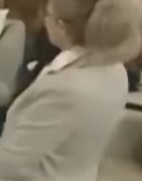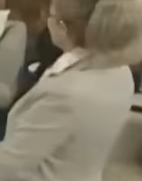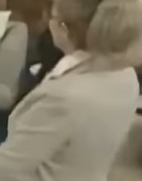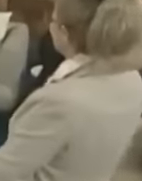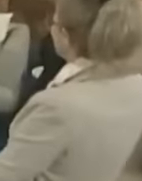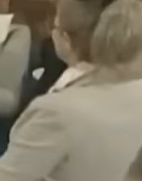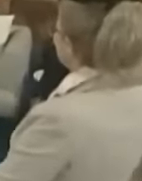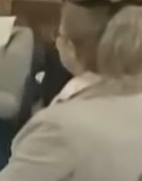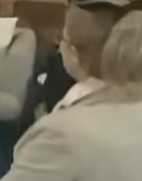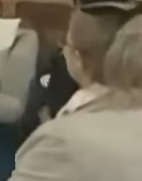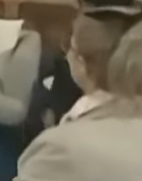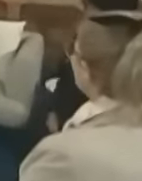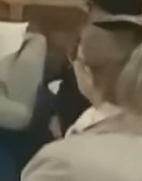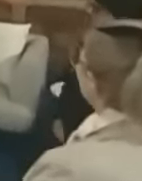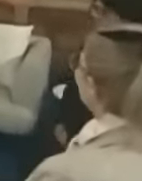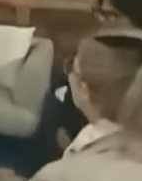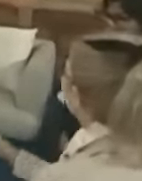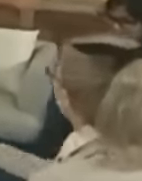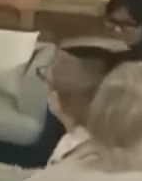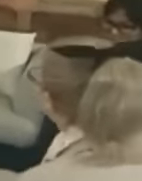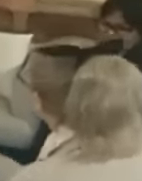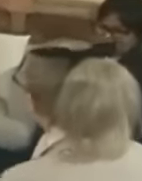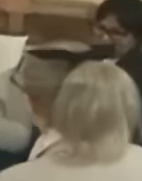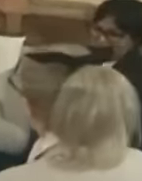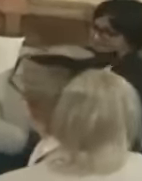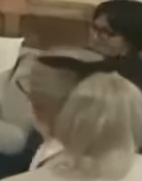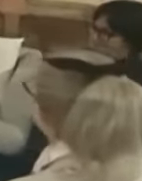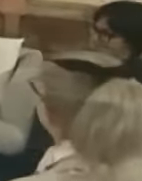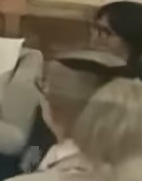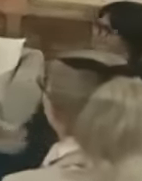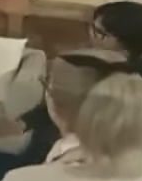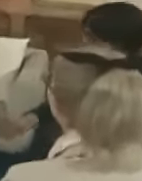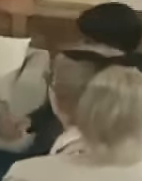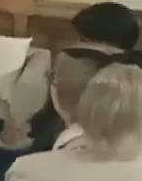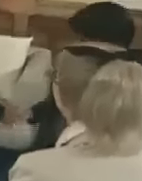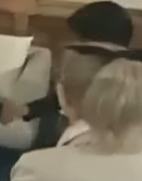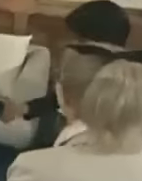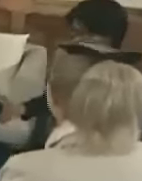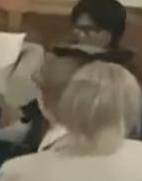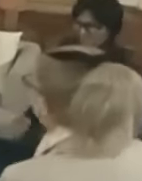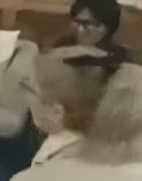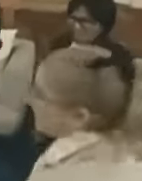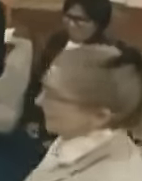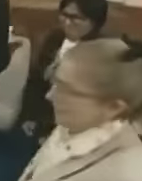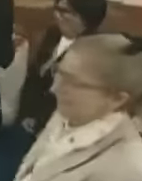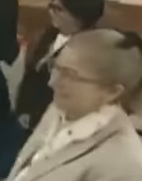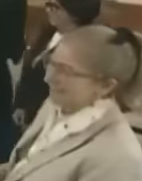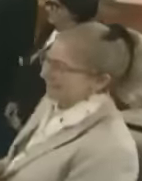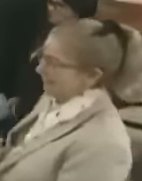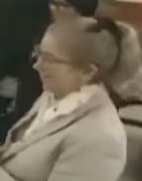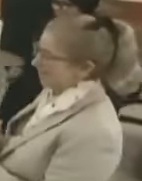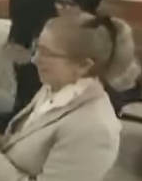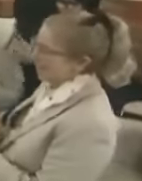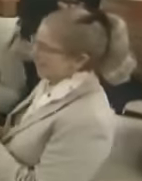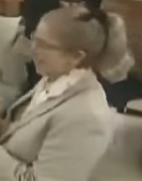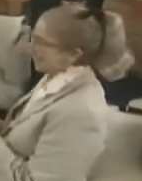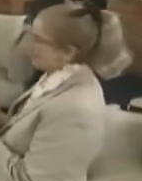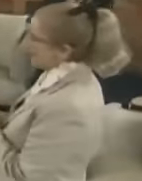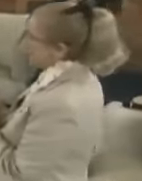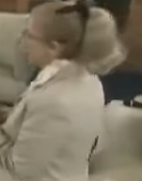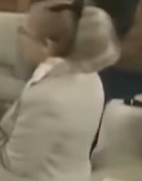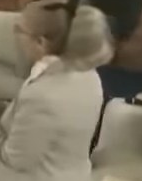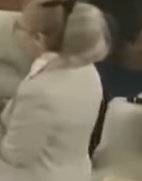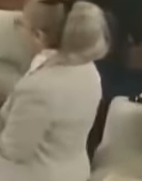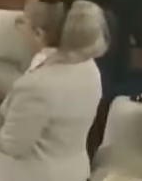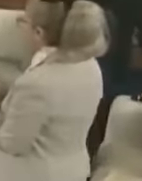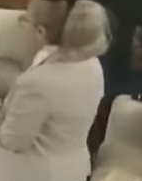un balance y ciudadano la entrega Nicolás de los Maduro dos acuerdos Guerra, parciales firmados en la Asamblea Nacional. También vemos la llegada